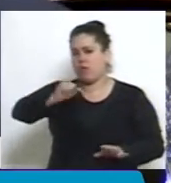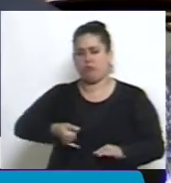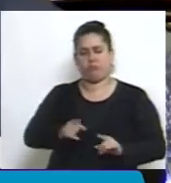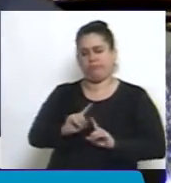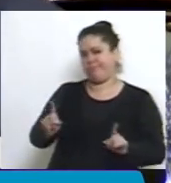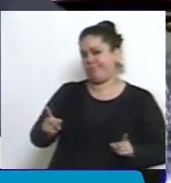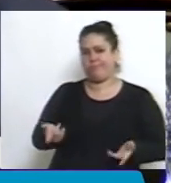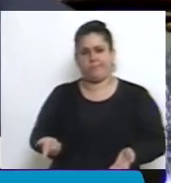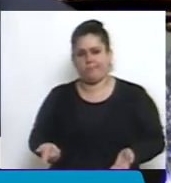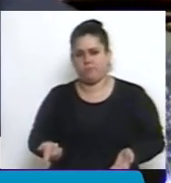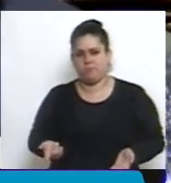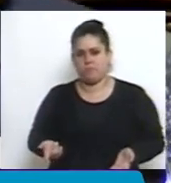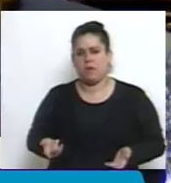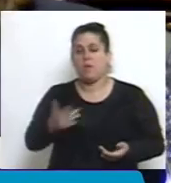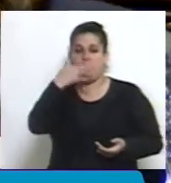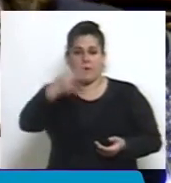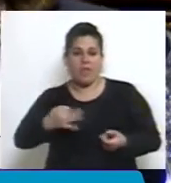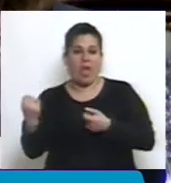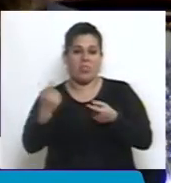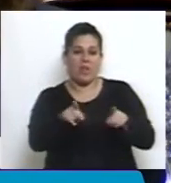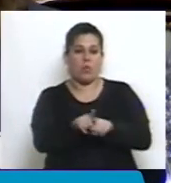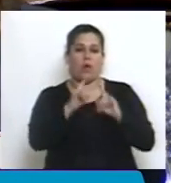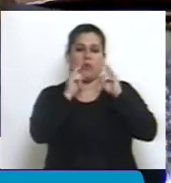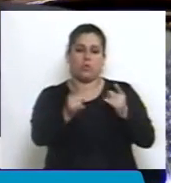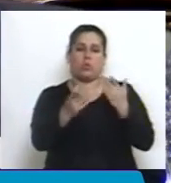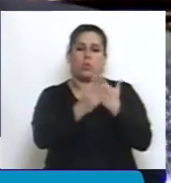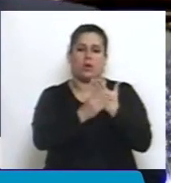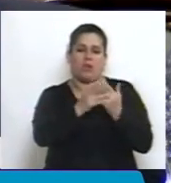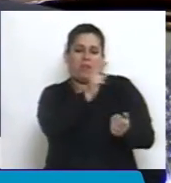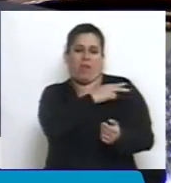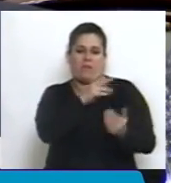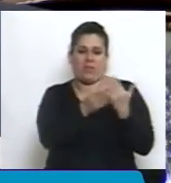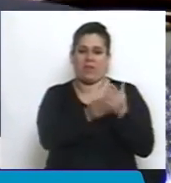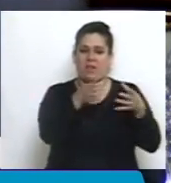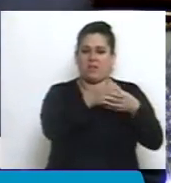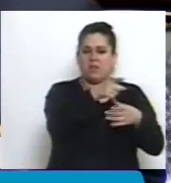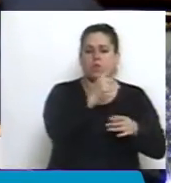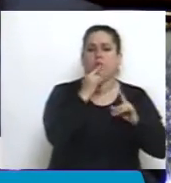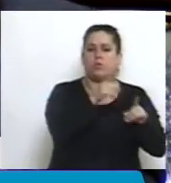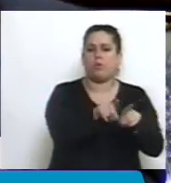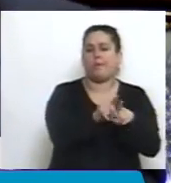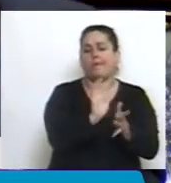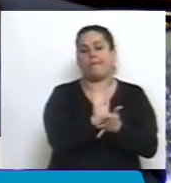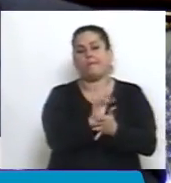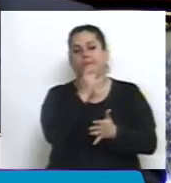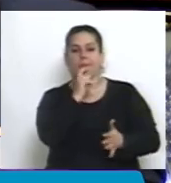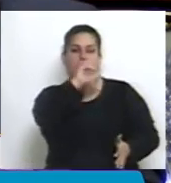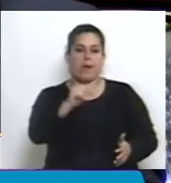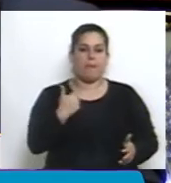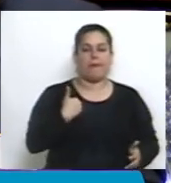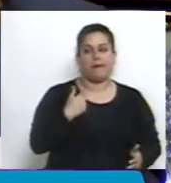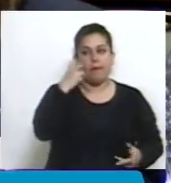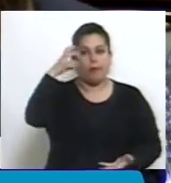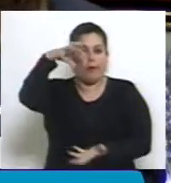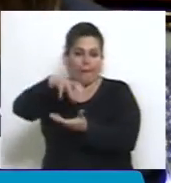inaceptable, dándole facultades al jefe de gabinete de ministros como si viviéramos en un país donde el